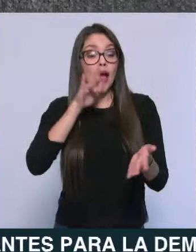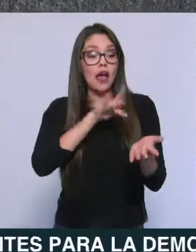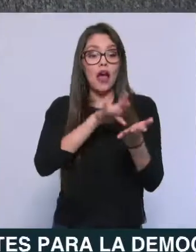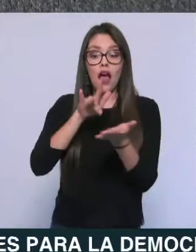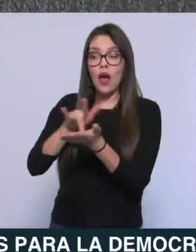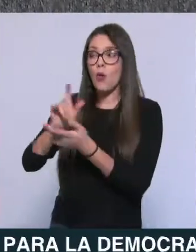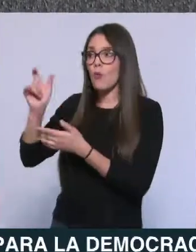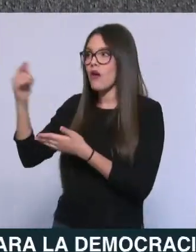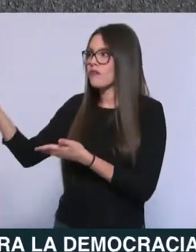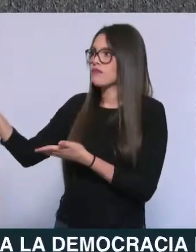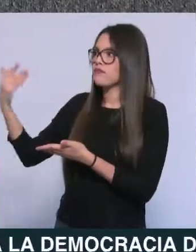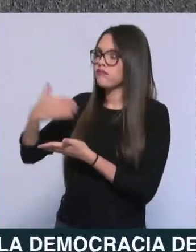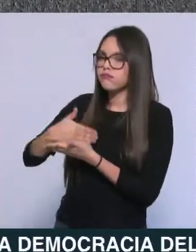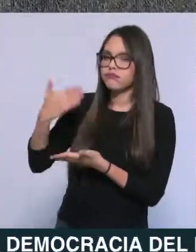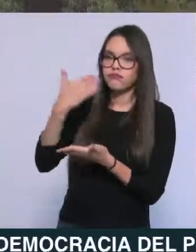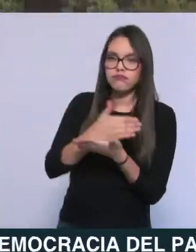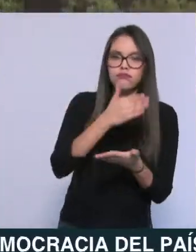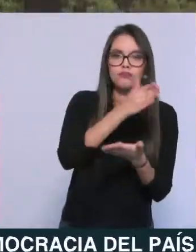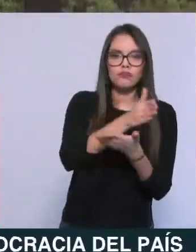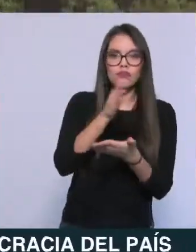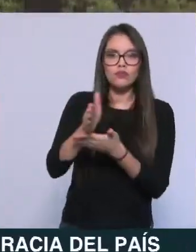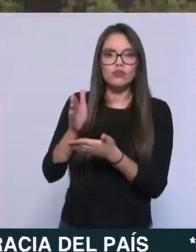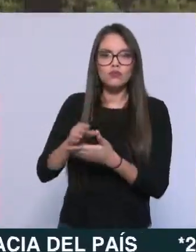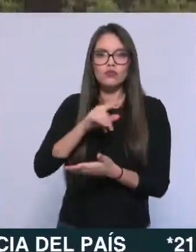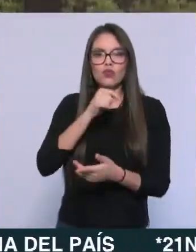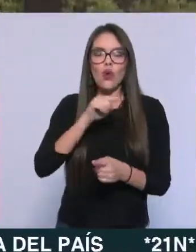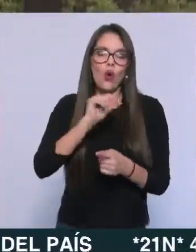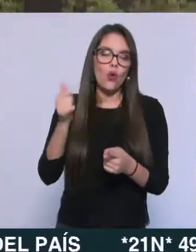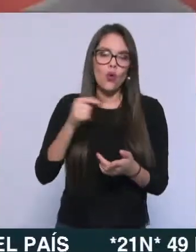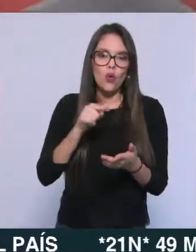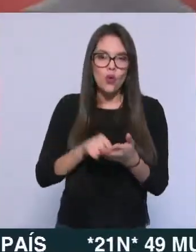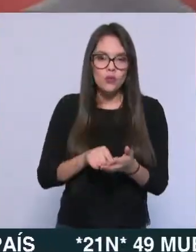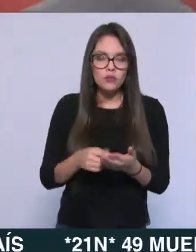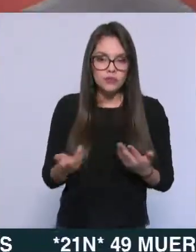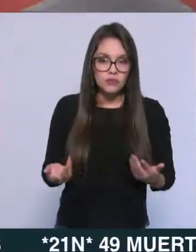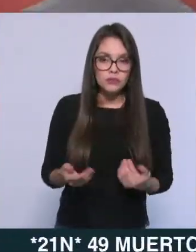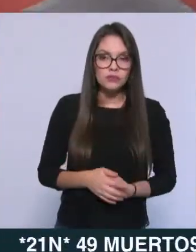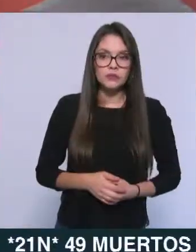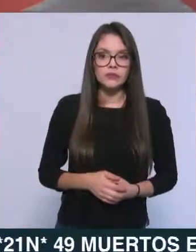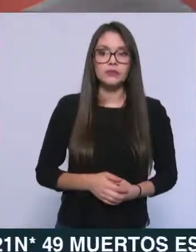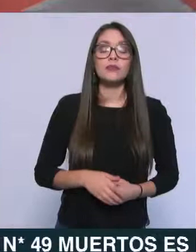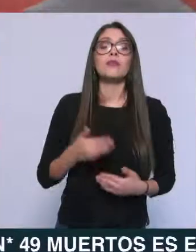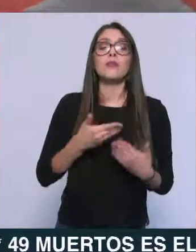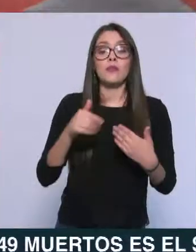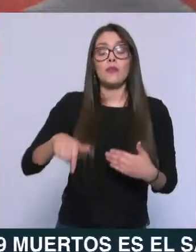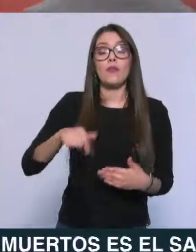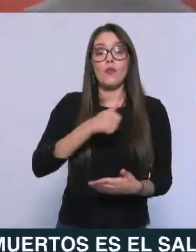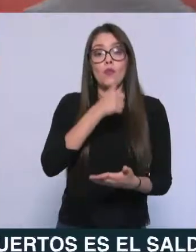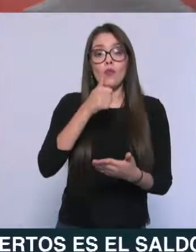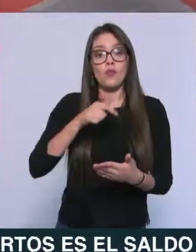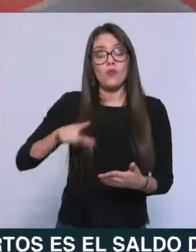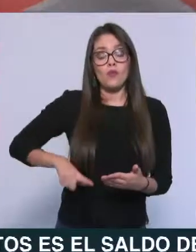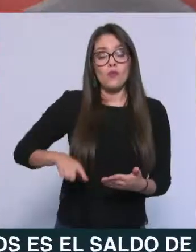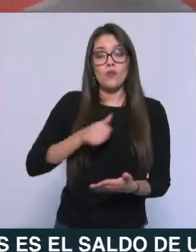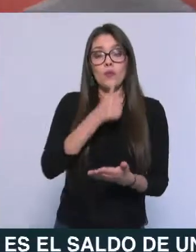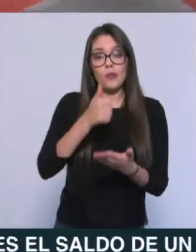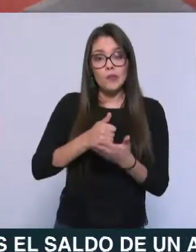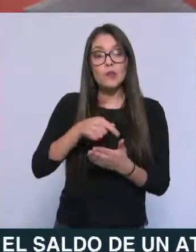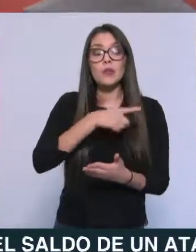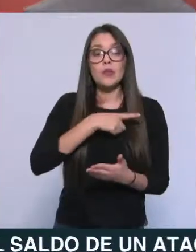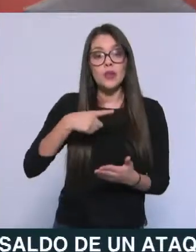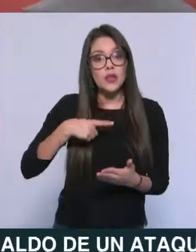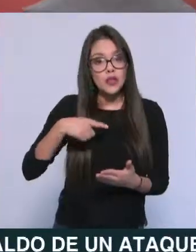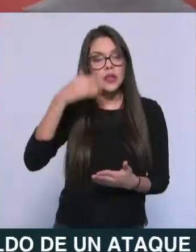cuando llegan a alguna población? Bueno, yo creo que el gobierno de la ciudad, como viene en su constitución, tiene muy claro que tiene que ser una ciudad